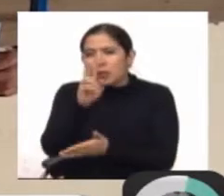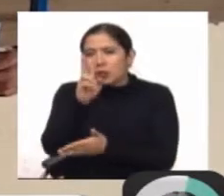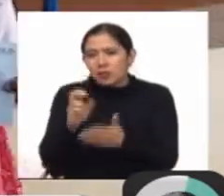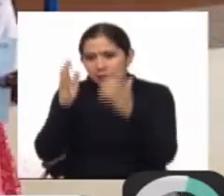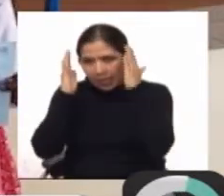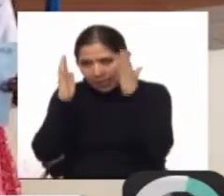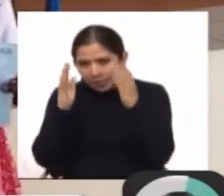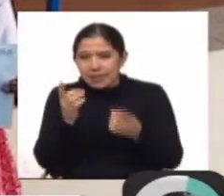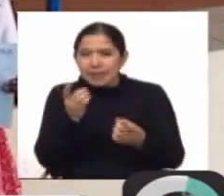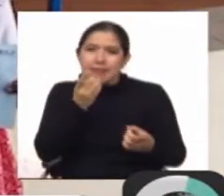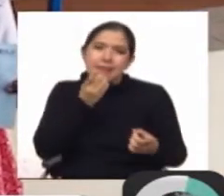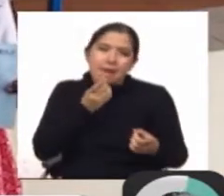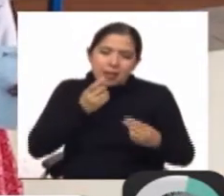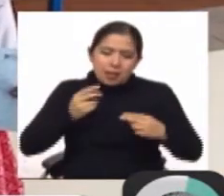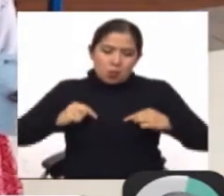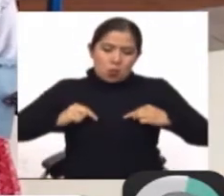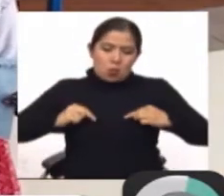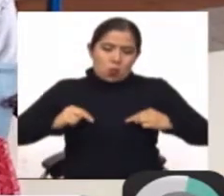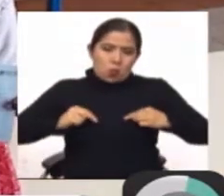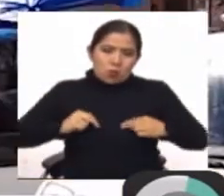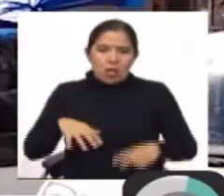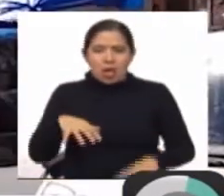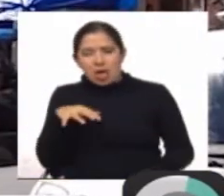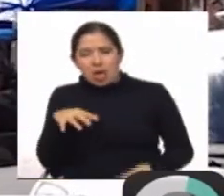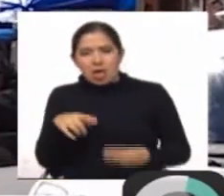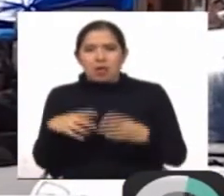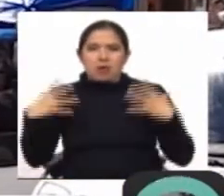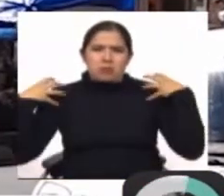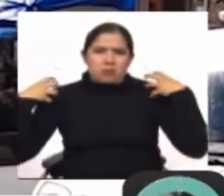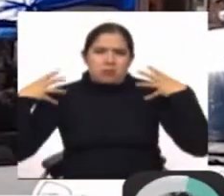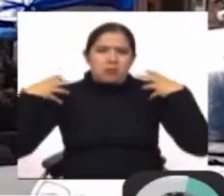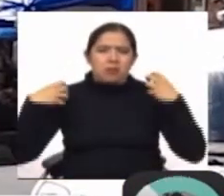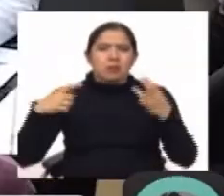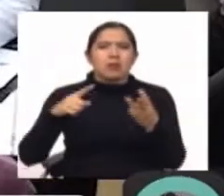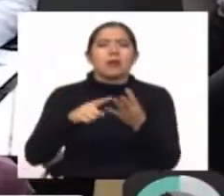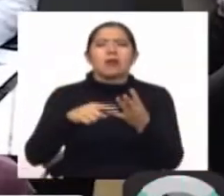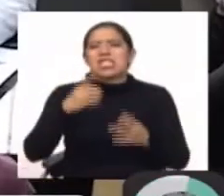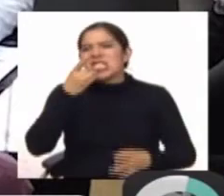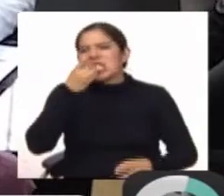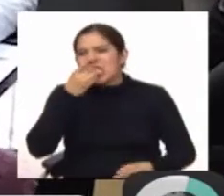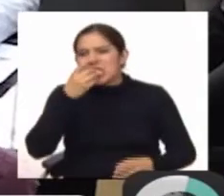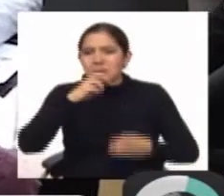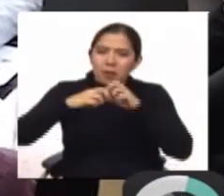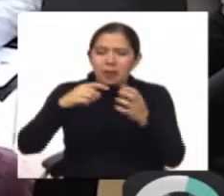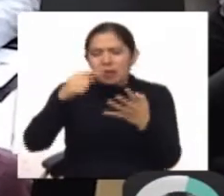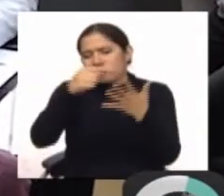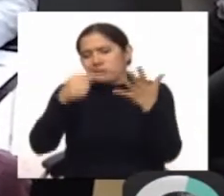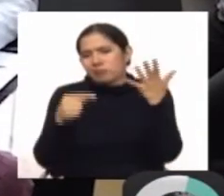diabetes, neumonías, Parkinson, fisioterapias, enfermedades dentales y otros.